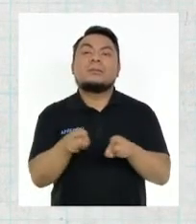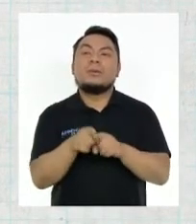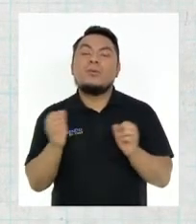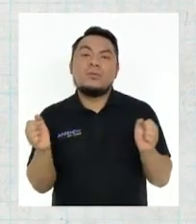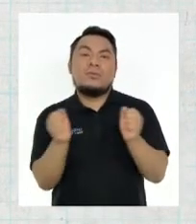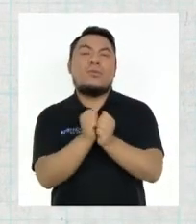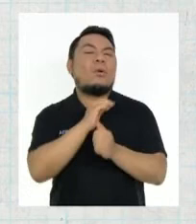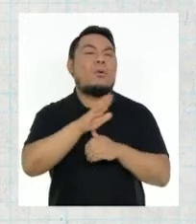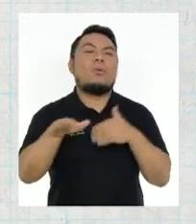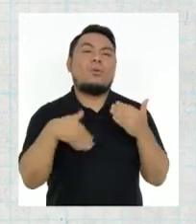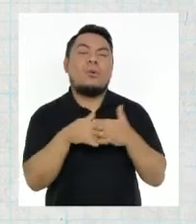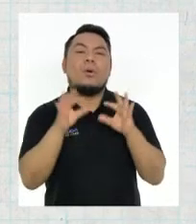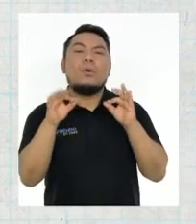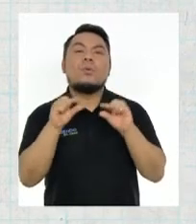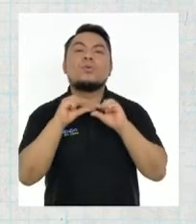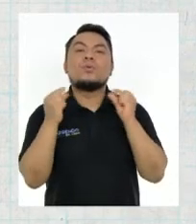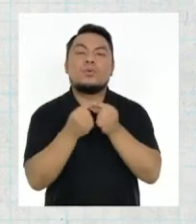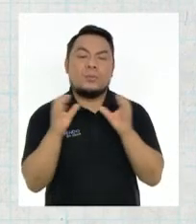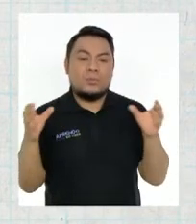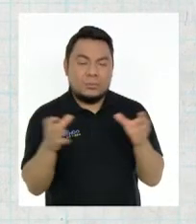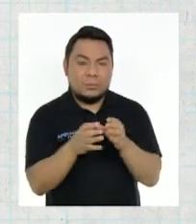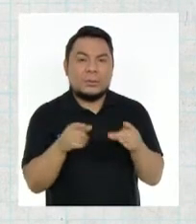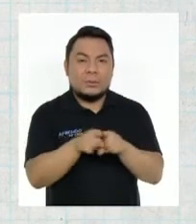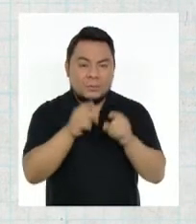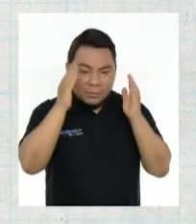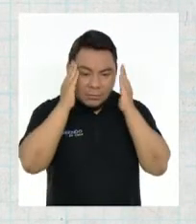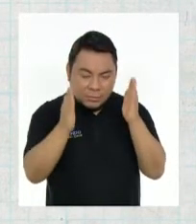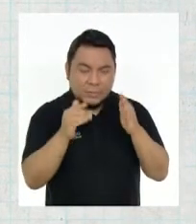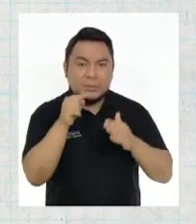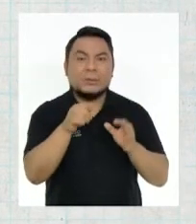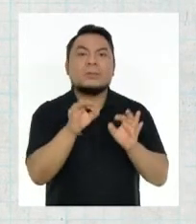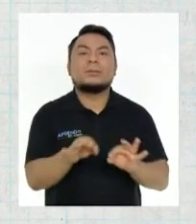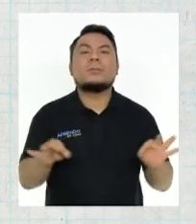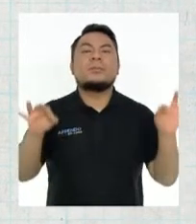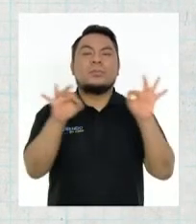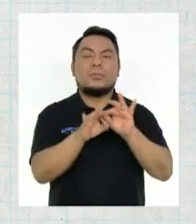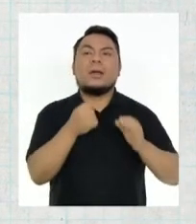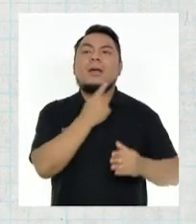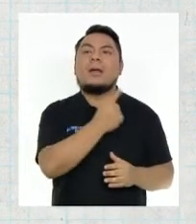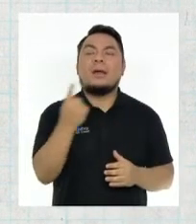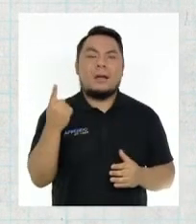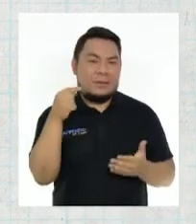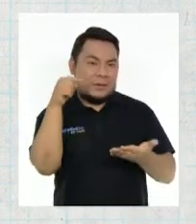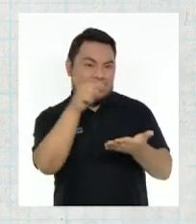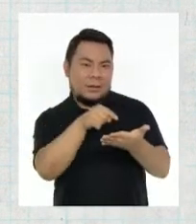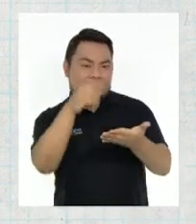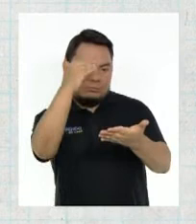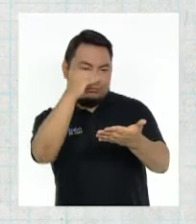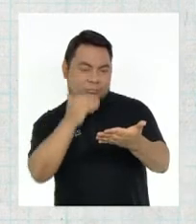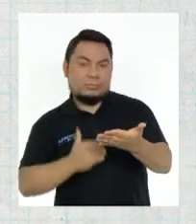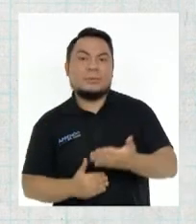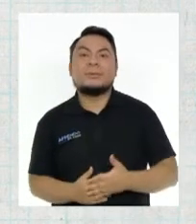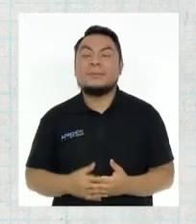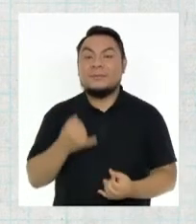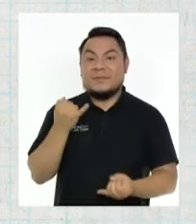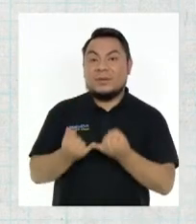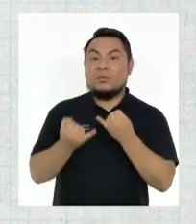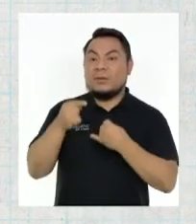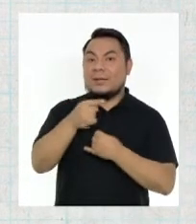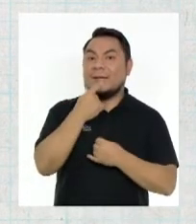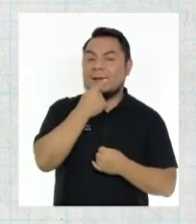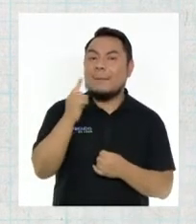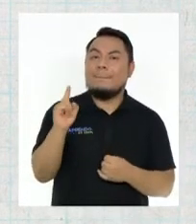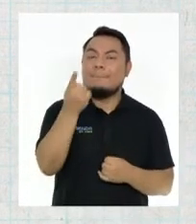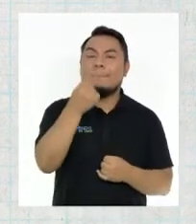a todos en un mismo grupo y centrarse en el nivel de importancia por cada aspecto. Hagamos esto último. Lo